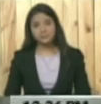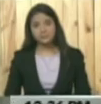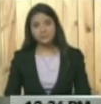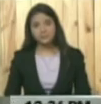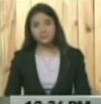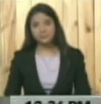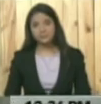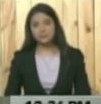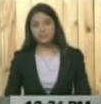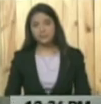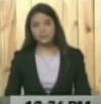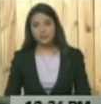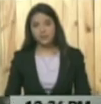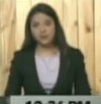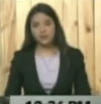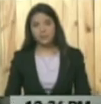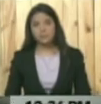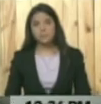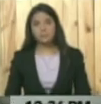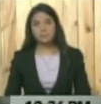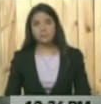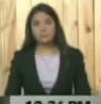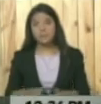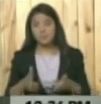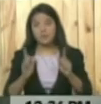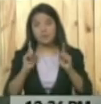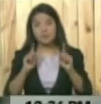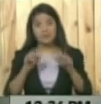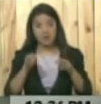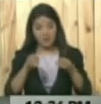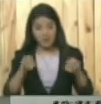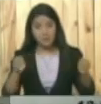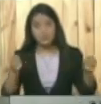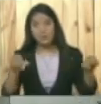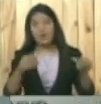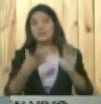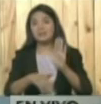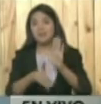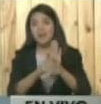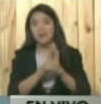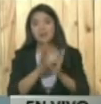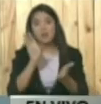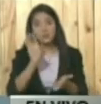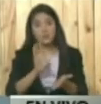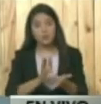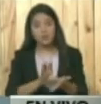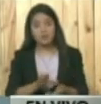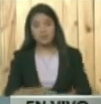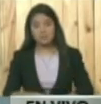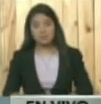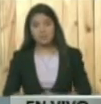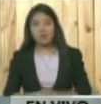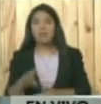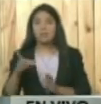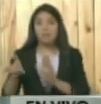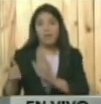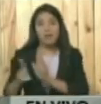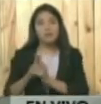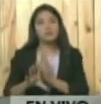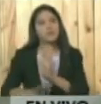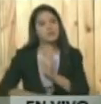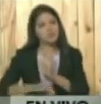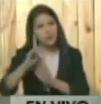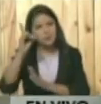en el acceso al suelo urbano, en el derecho a la ciudad, en el derecho al